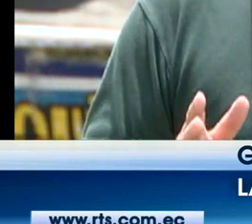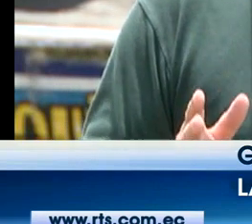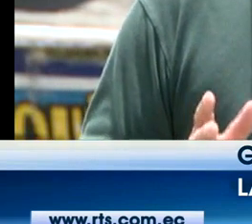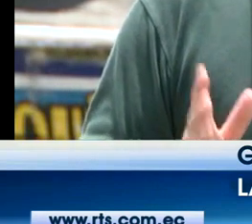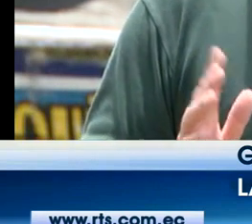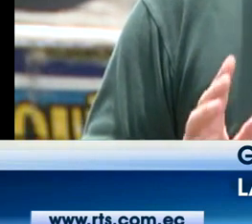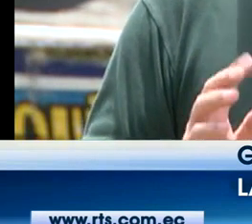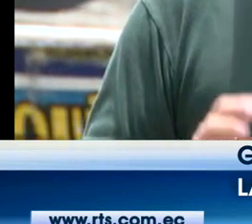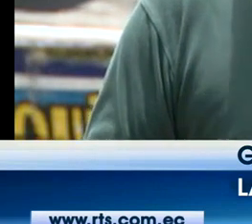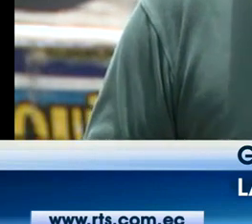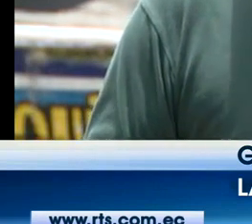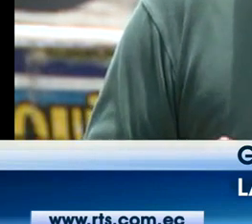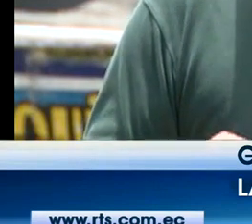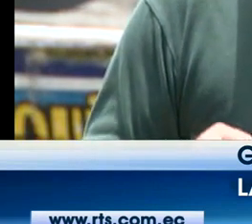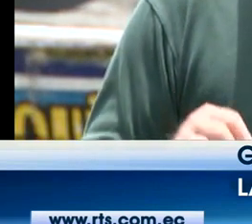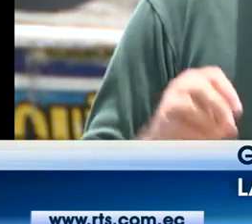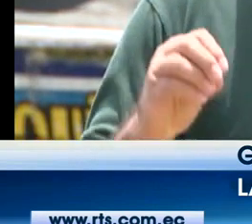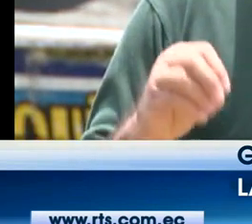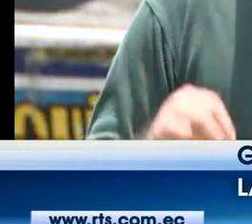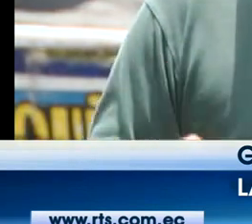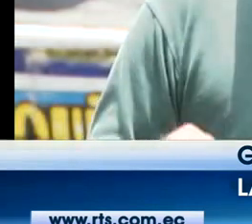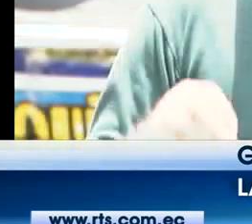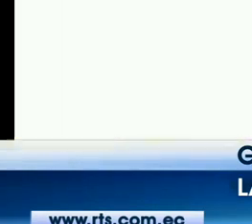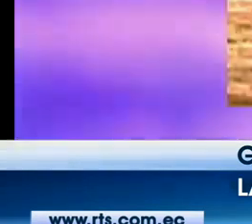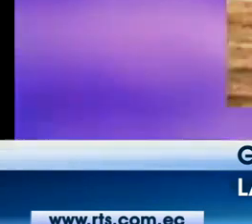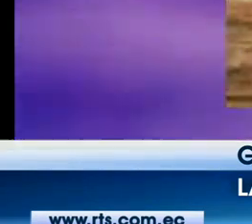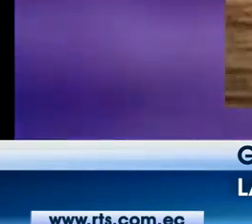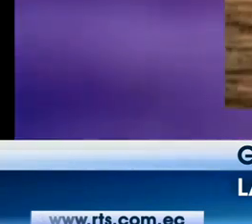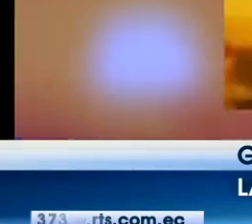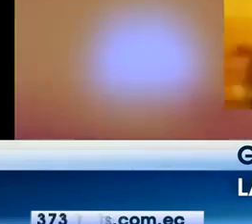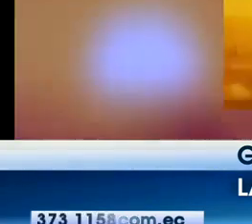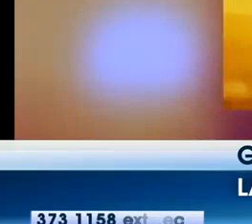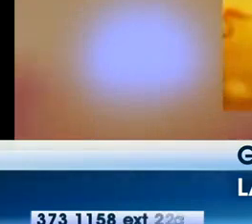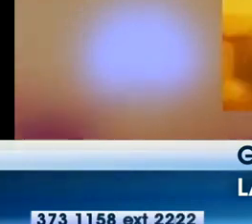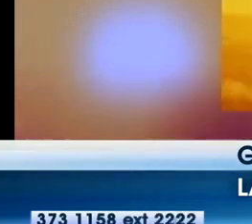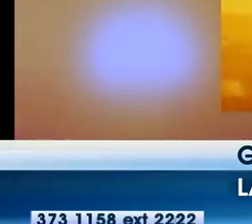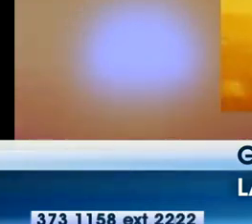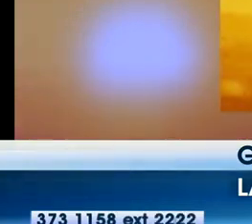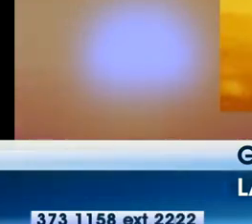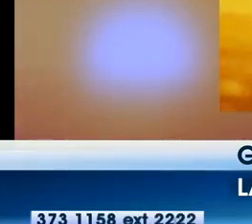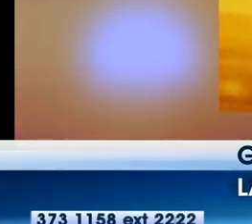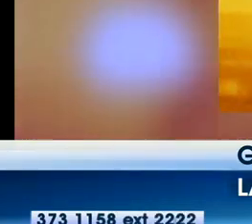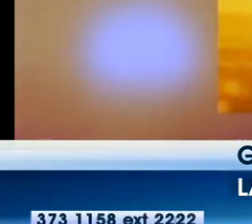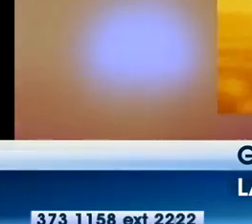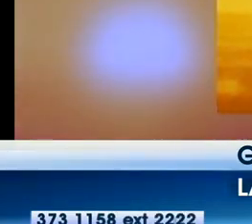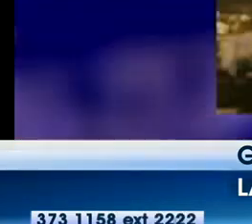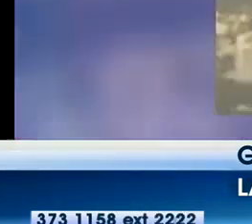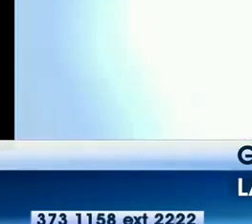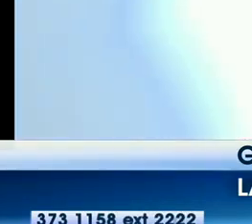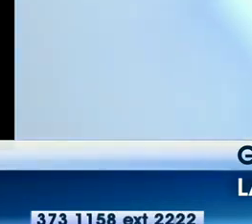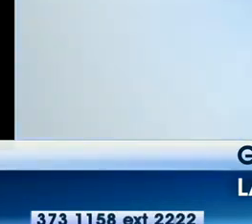embargo, hay evidencias materiales de cultura material huancavilca que están hasta en la zona de Balsar.